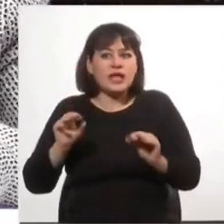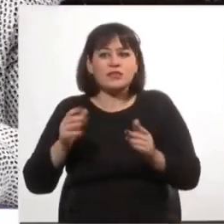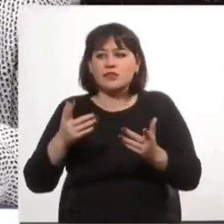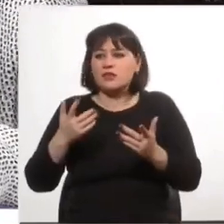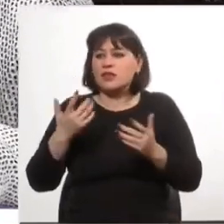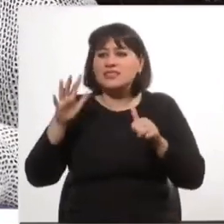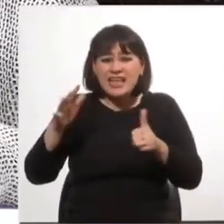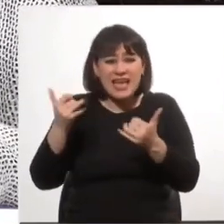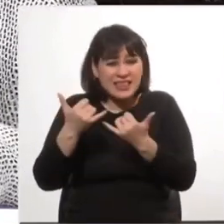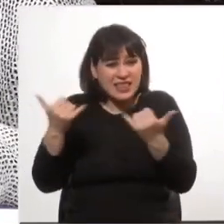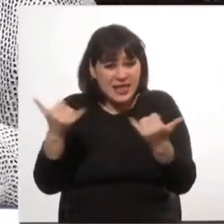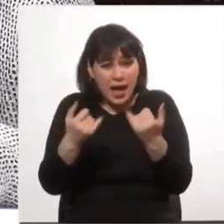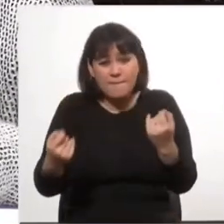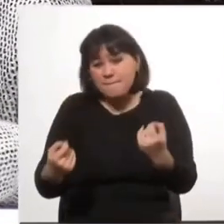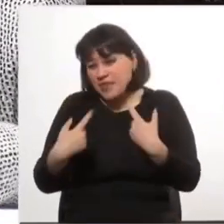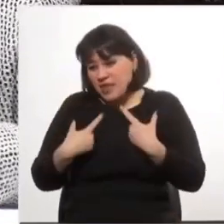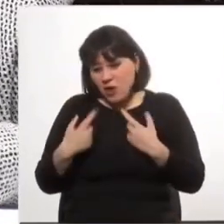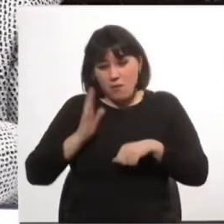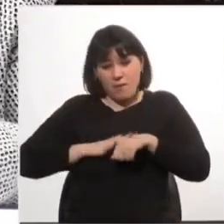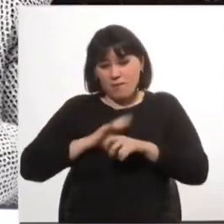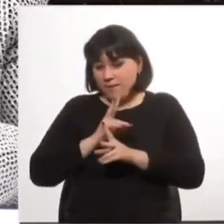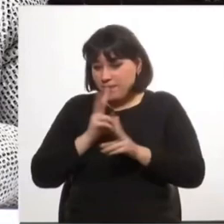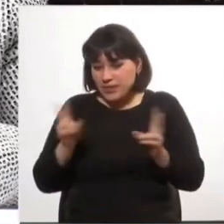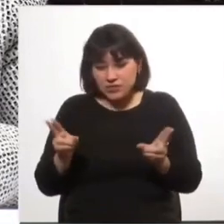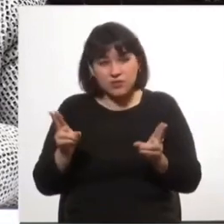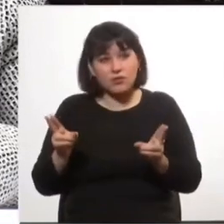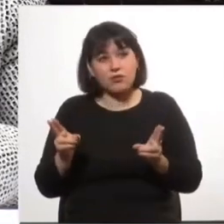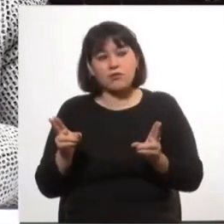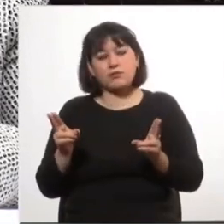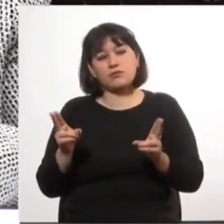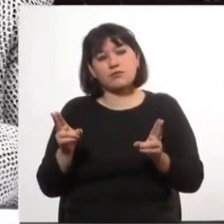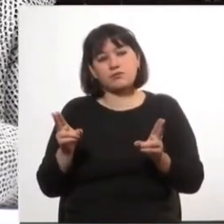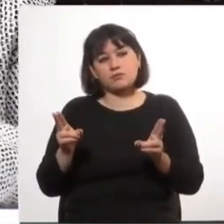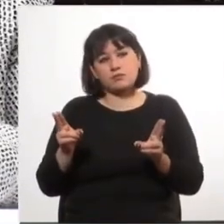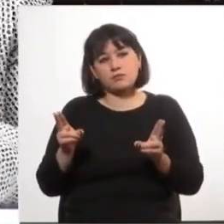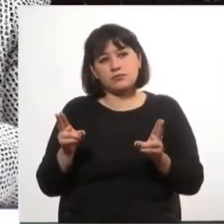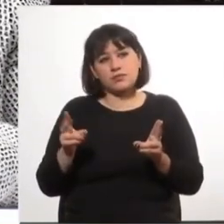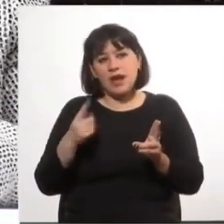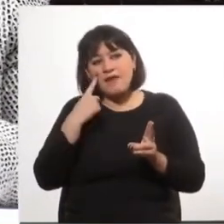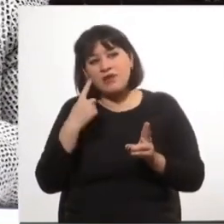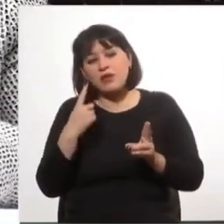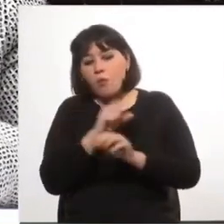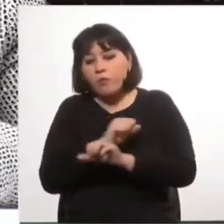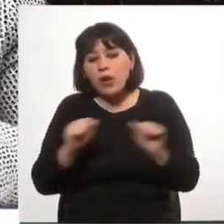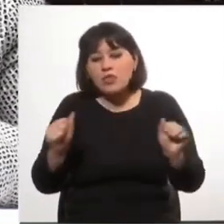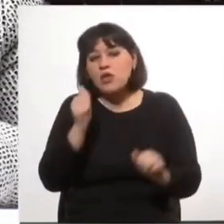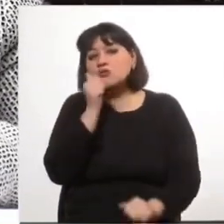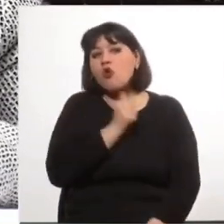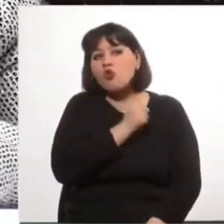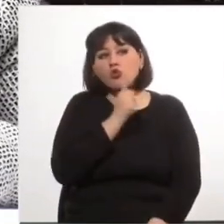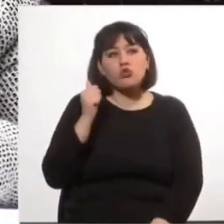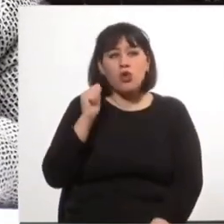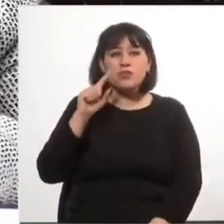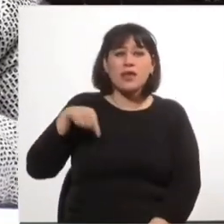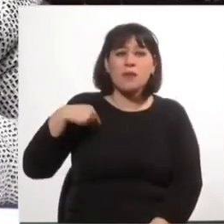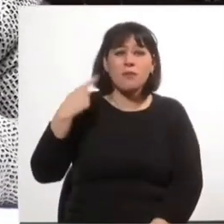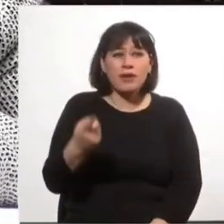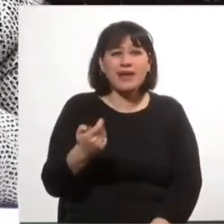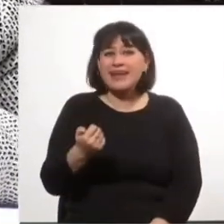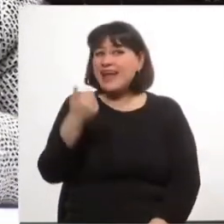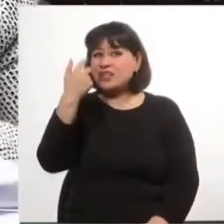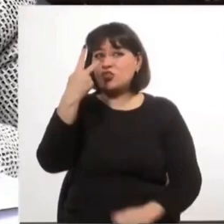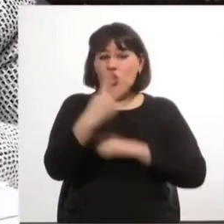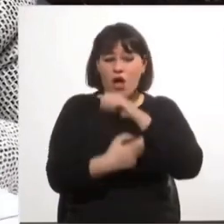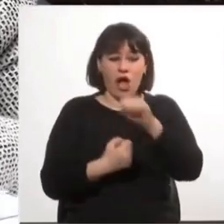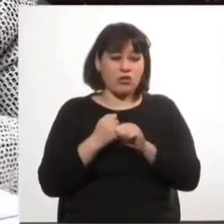estos 6 días que le dieron en ese momento para que se mirara las posibles soluciones después de haberlo tenido casi